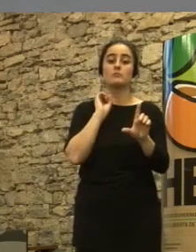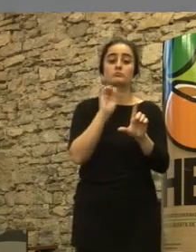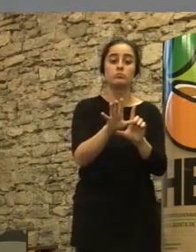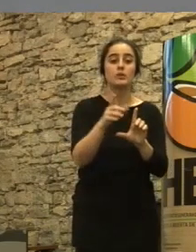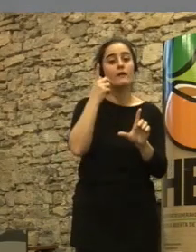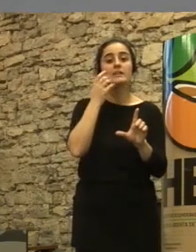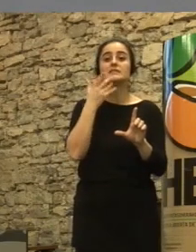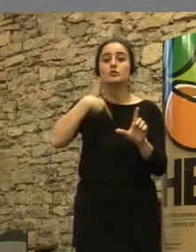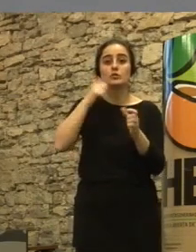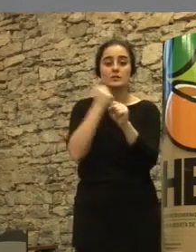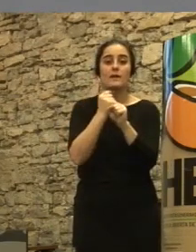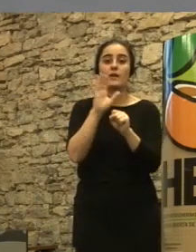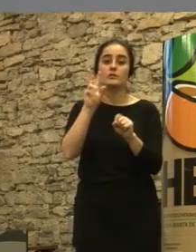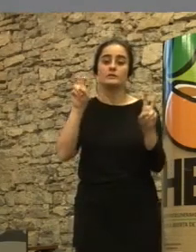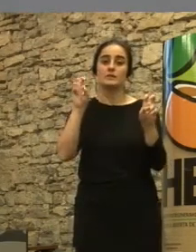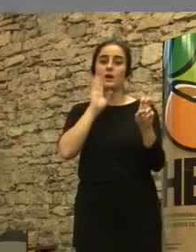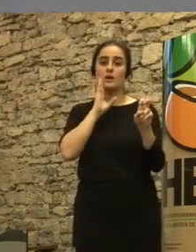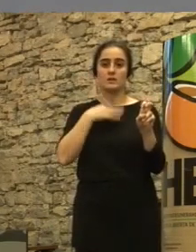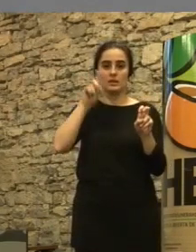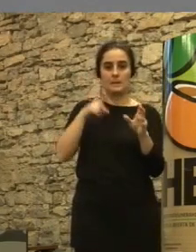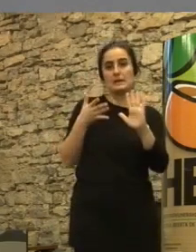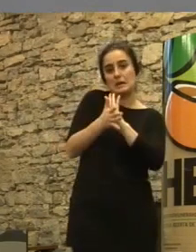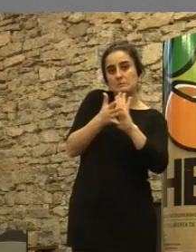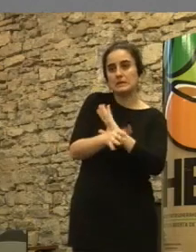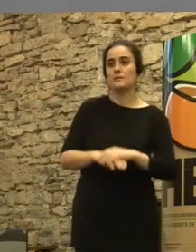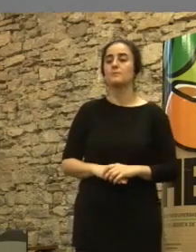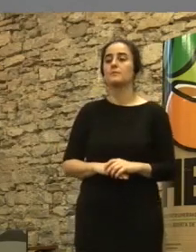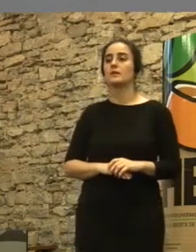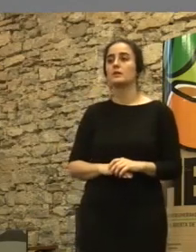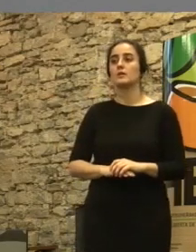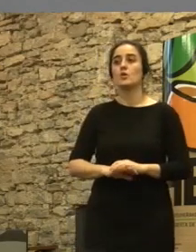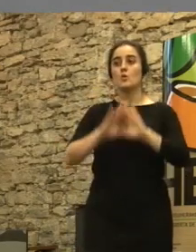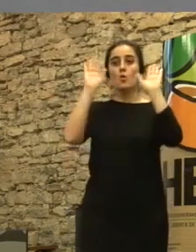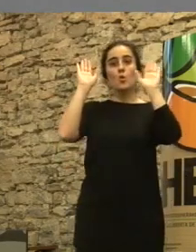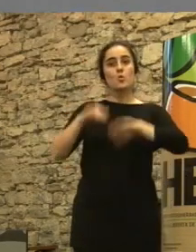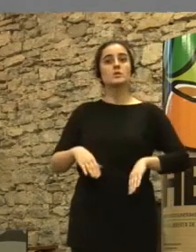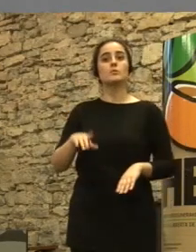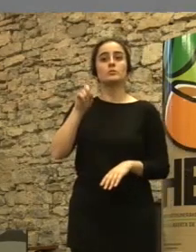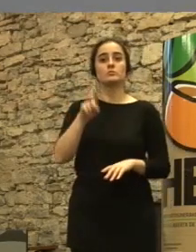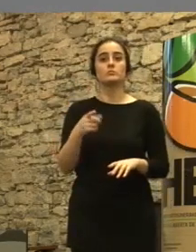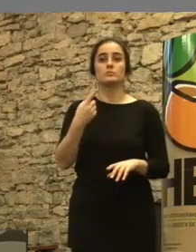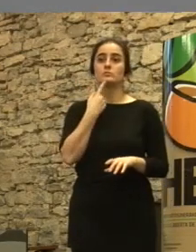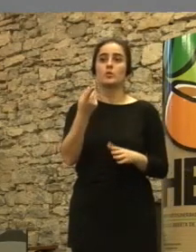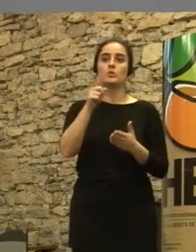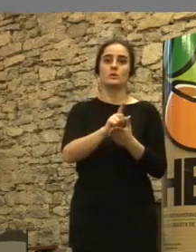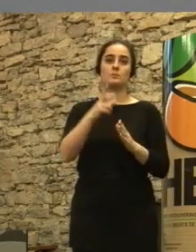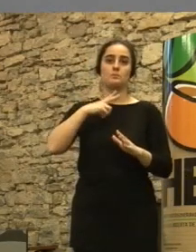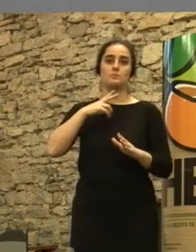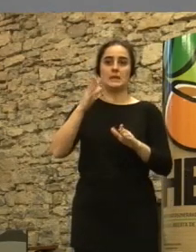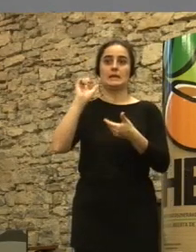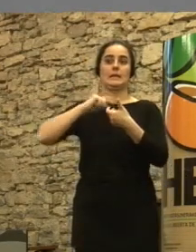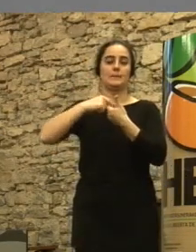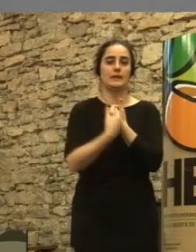en fin, este tipo de cosas, ¿no? Bueno, esto sería un poco como los consejos finales. Y por último, sencillamente eso, ¿no? Volver a llamar a esa participación, a